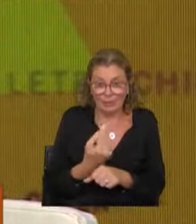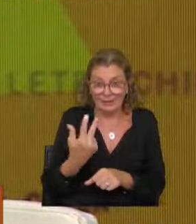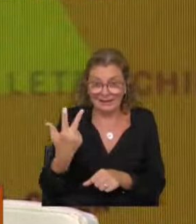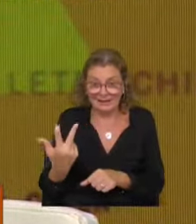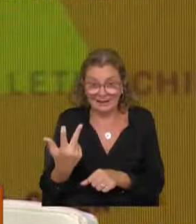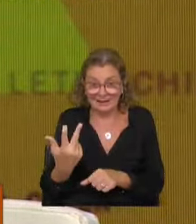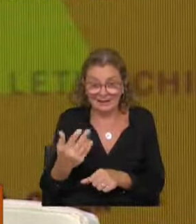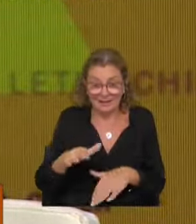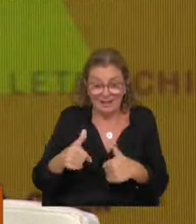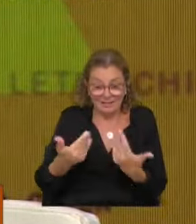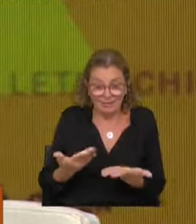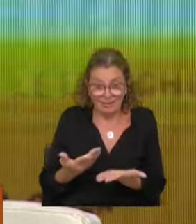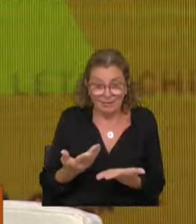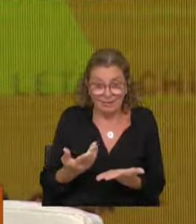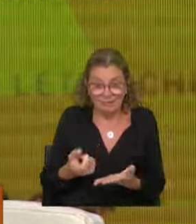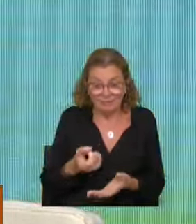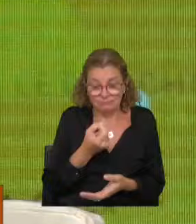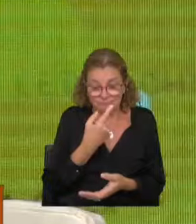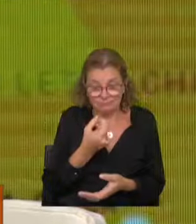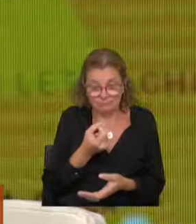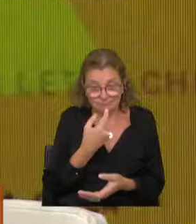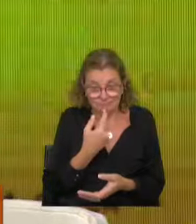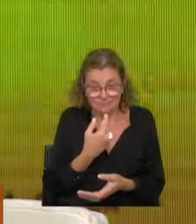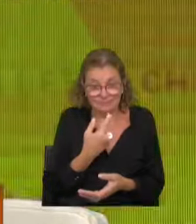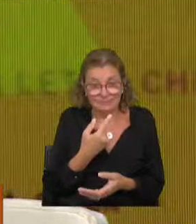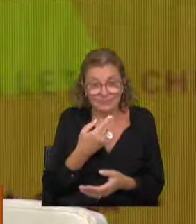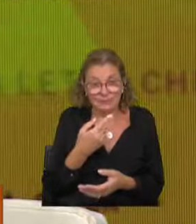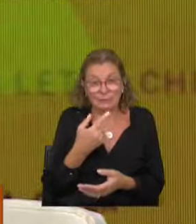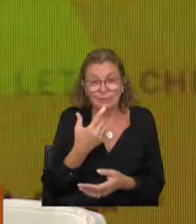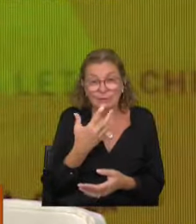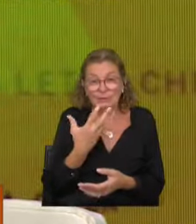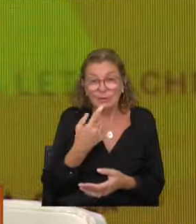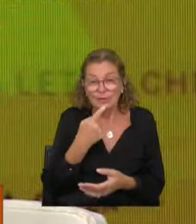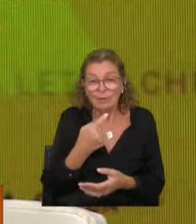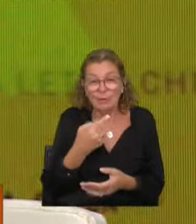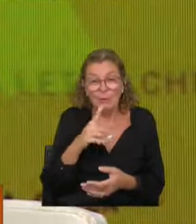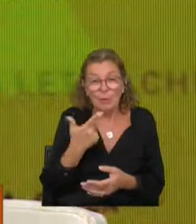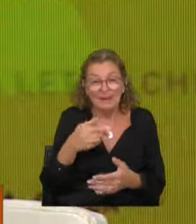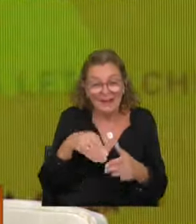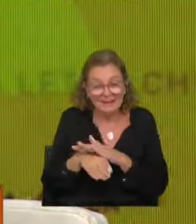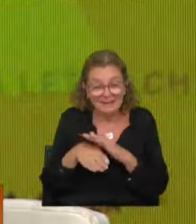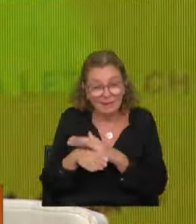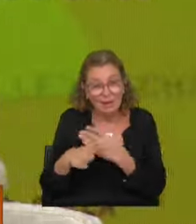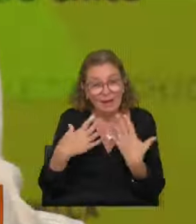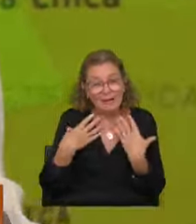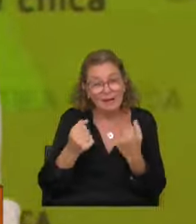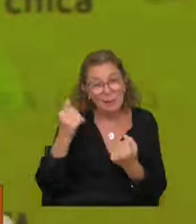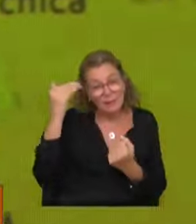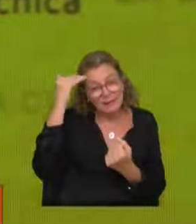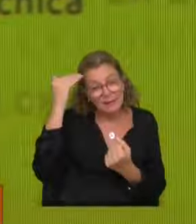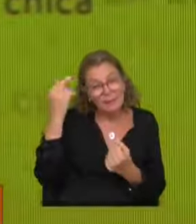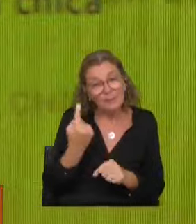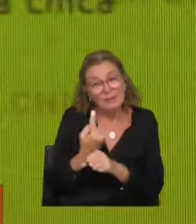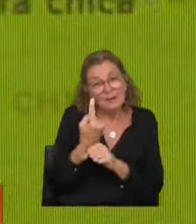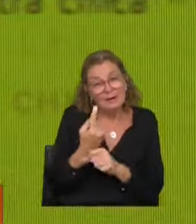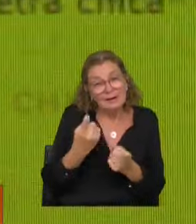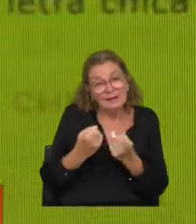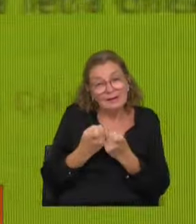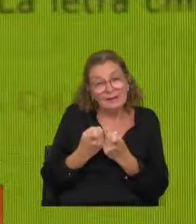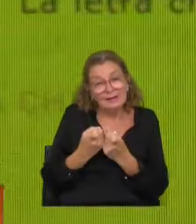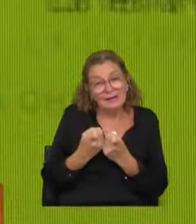está recibiendo eh psicofármacos acceso Cuando digo no hay acceso a Salud Mental es que primero se requiere una intervención